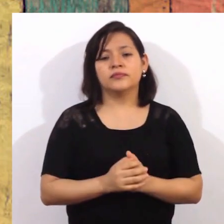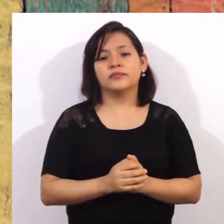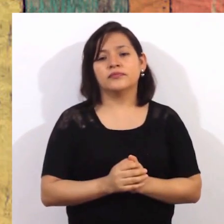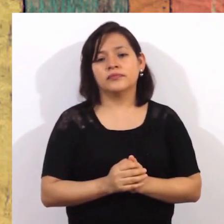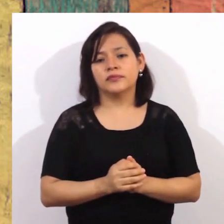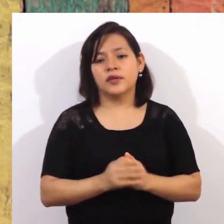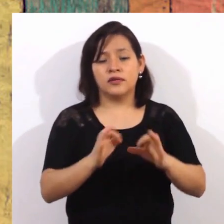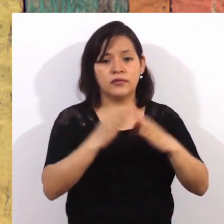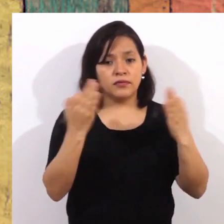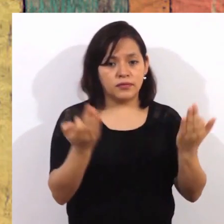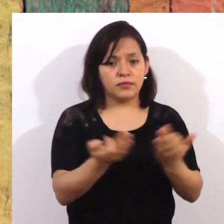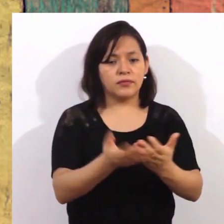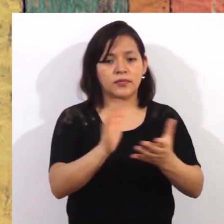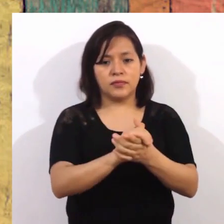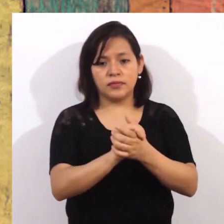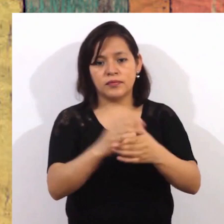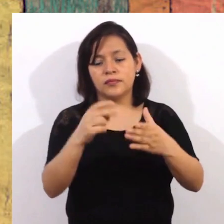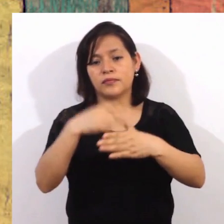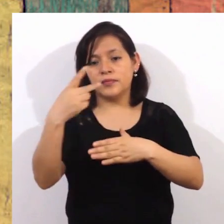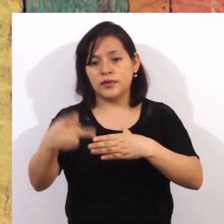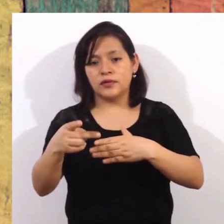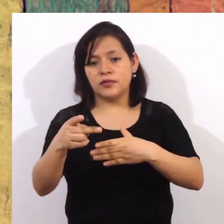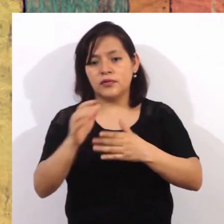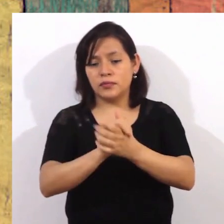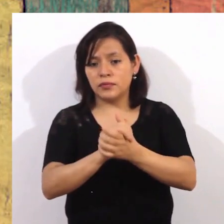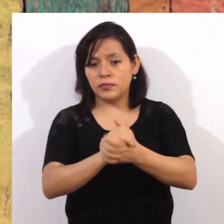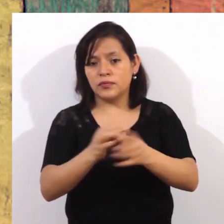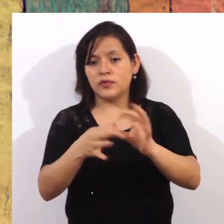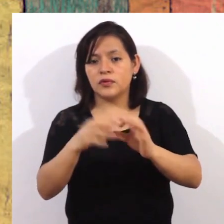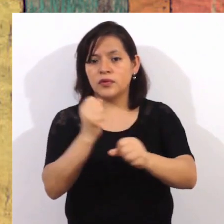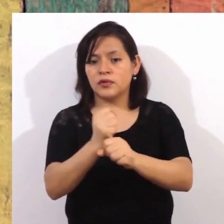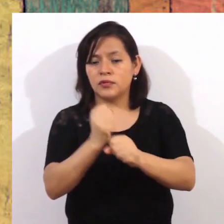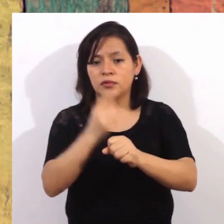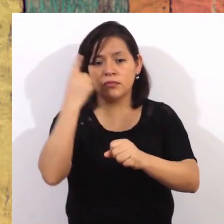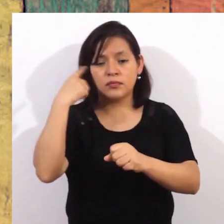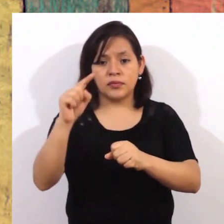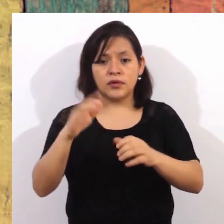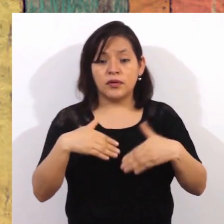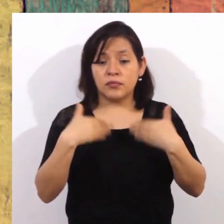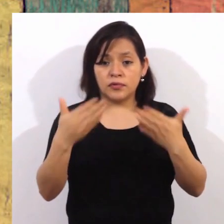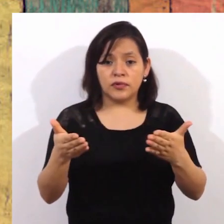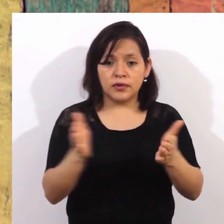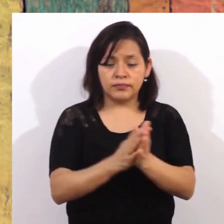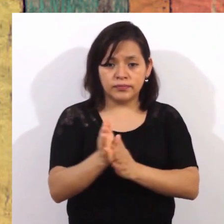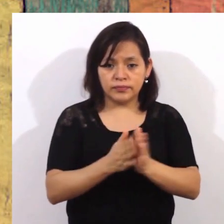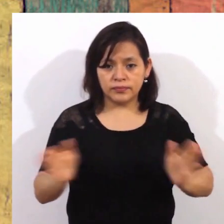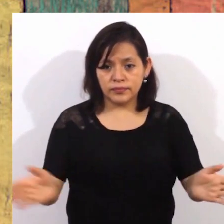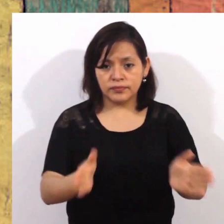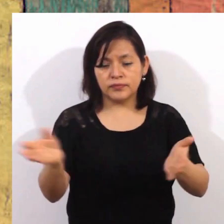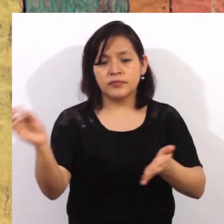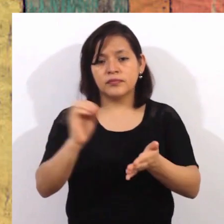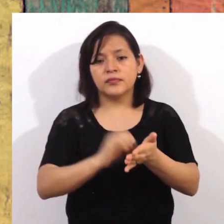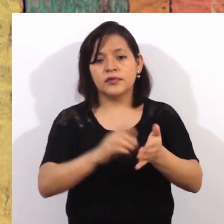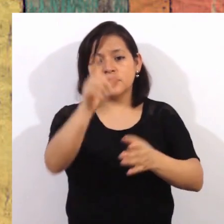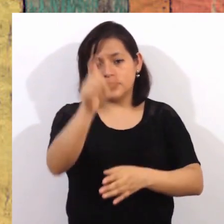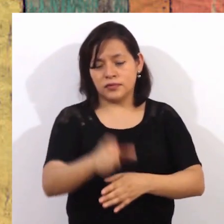alcance, familiares, amigos, vecinos, compañeros de trabajo, para poder alentar y obrar en más personas. Si tienes